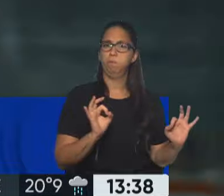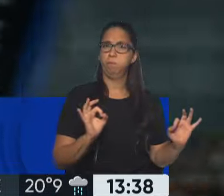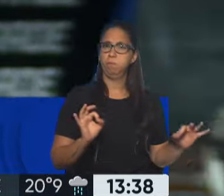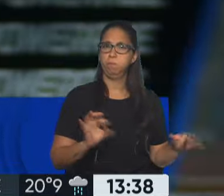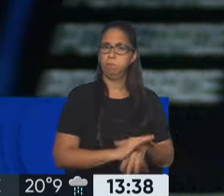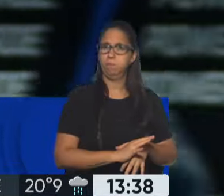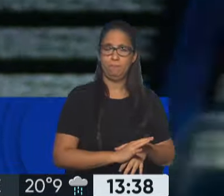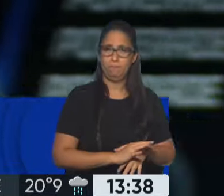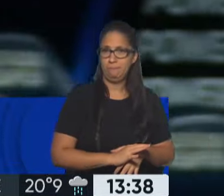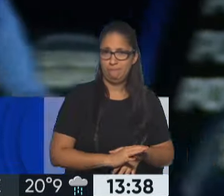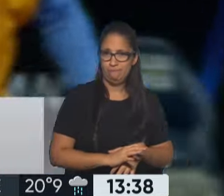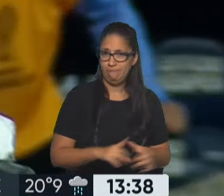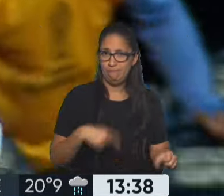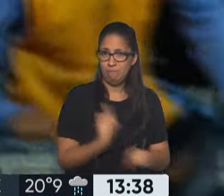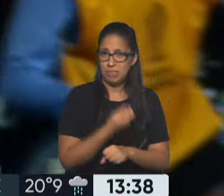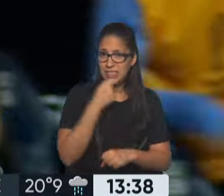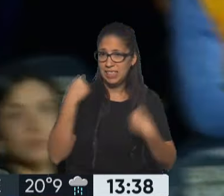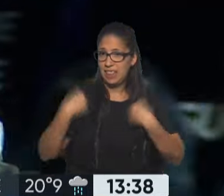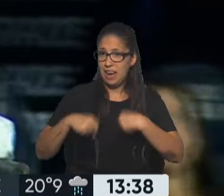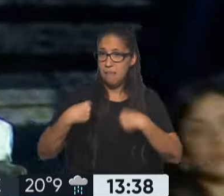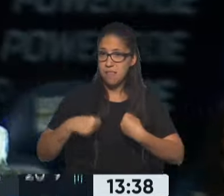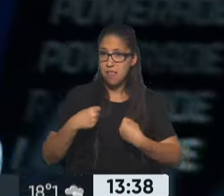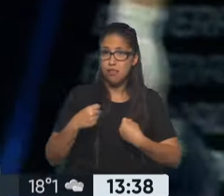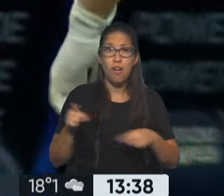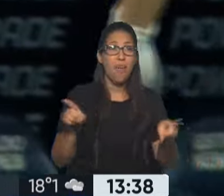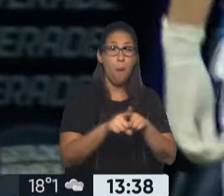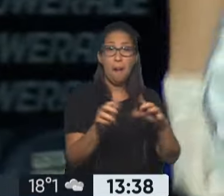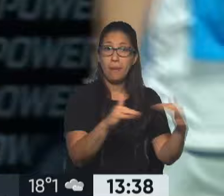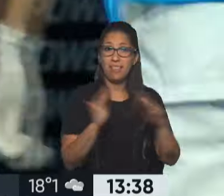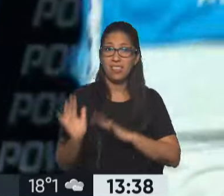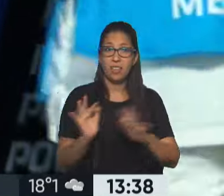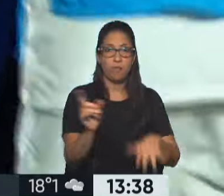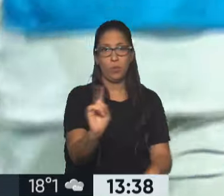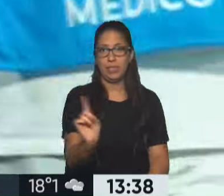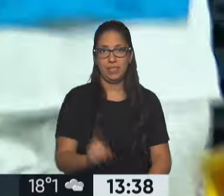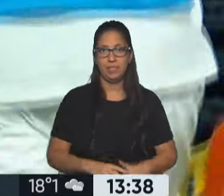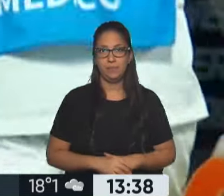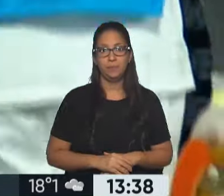porque cualquier simulación de un entrenamiento nunca se parece a un partido de verdad.